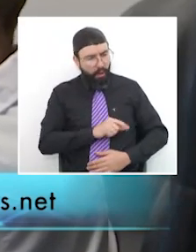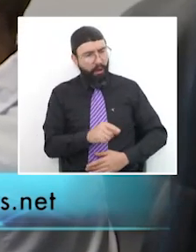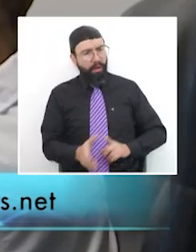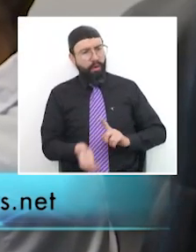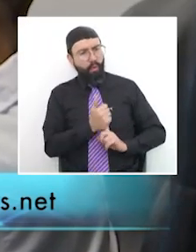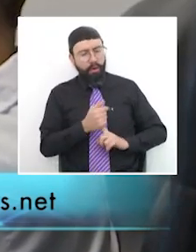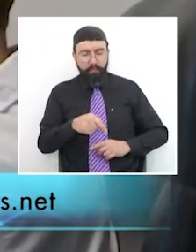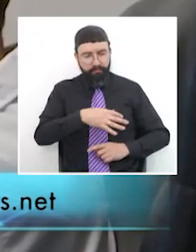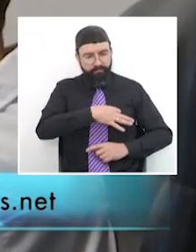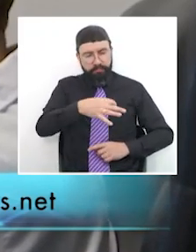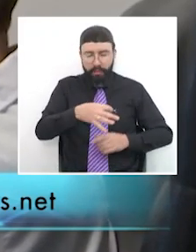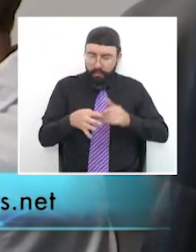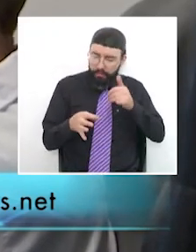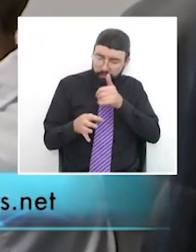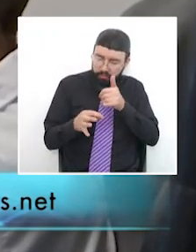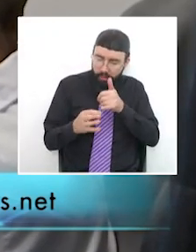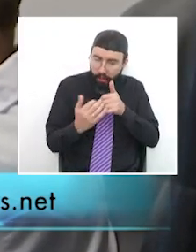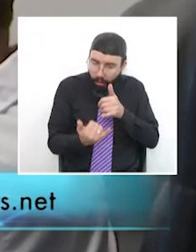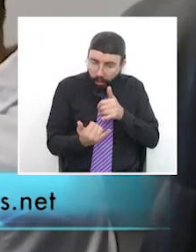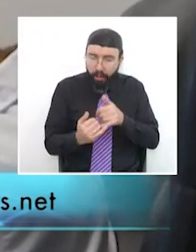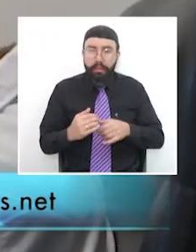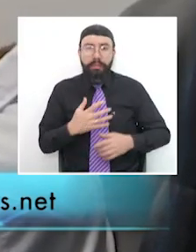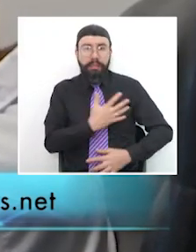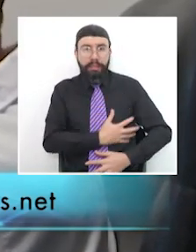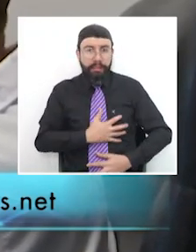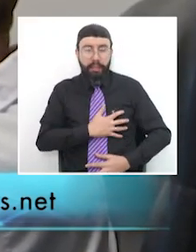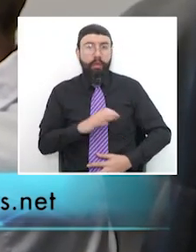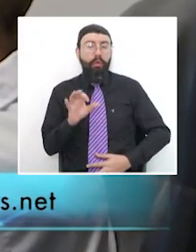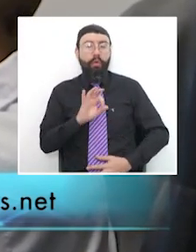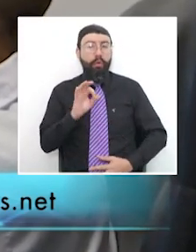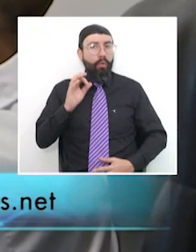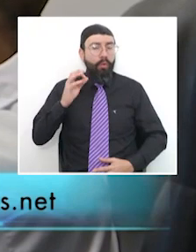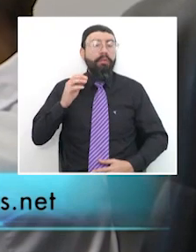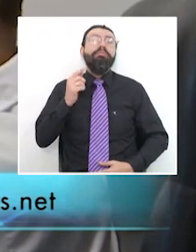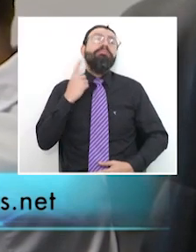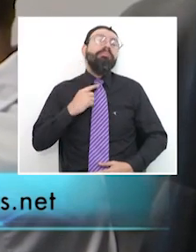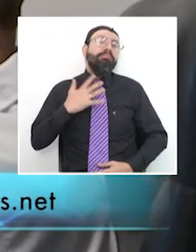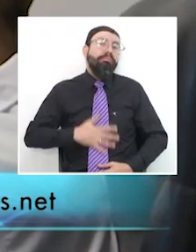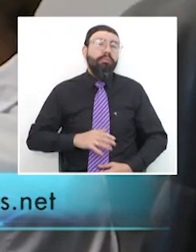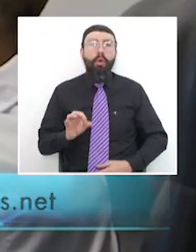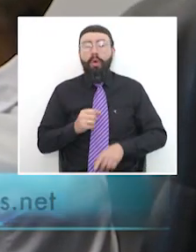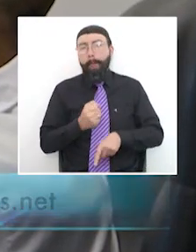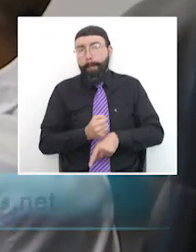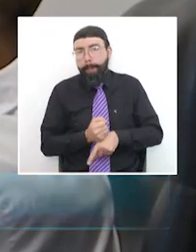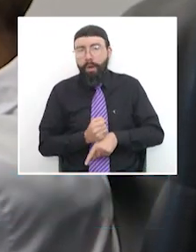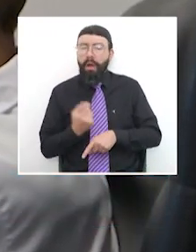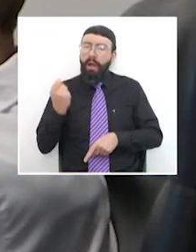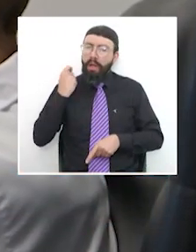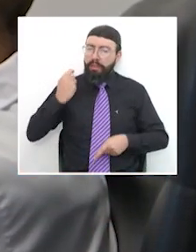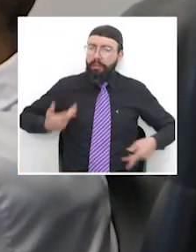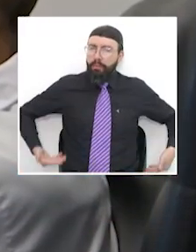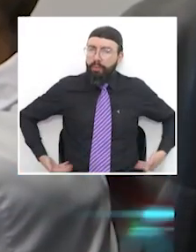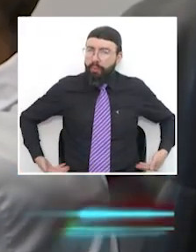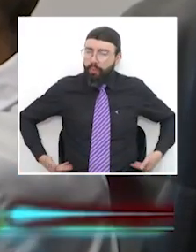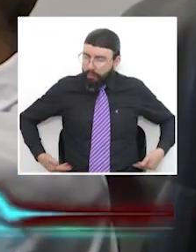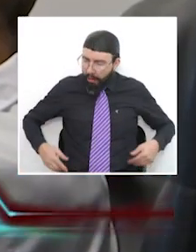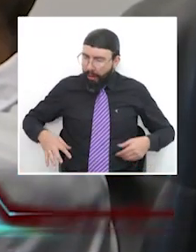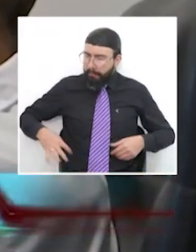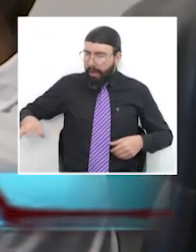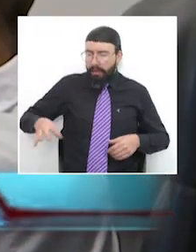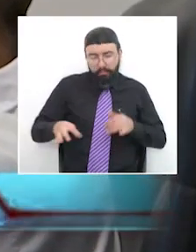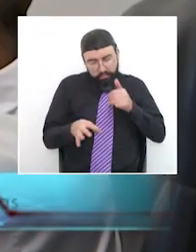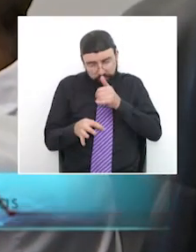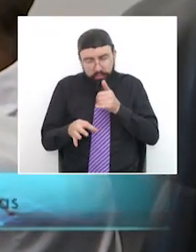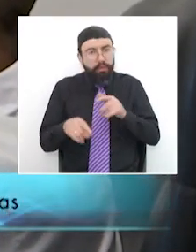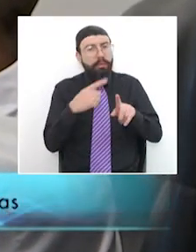senos como en tiroides, incluso en próstata, en riñones, hace poco encontramos una,